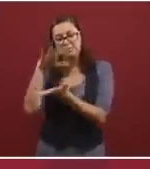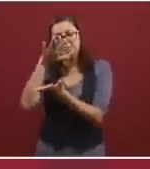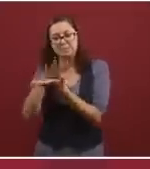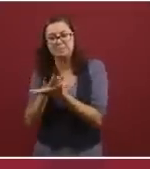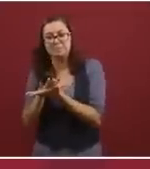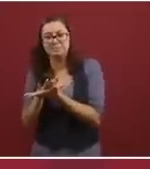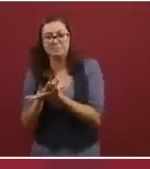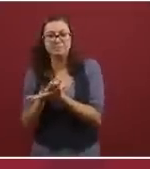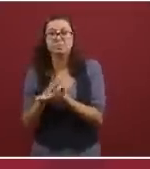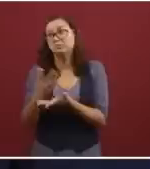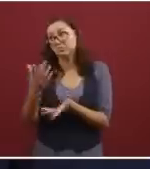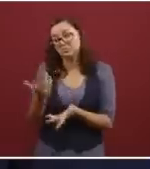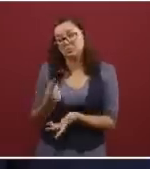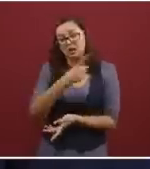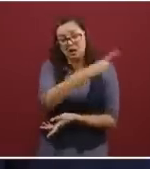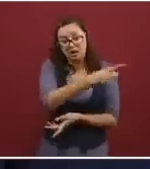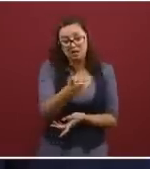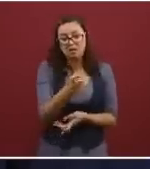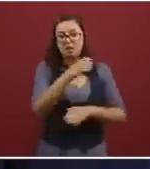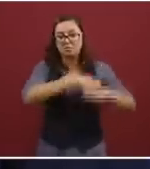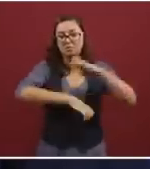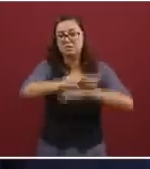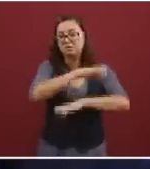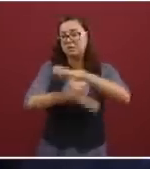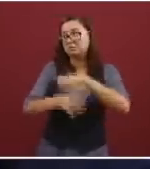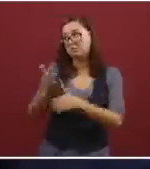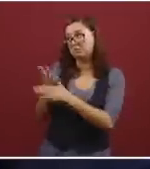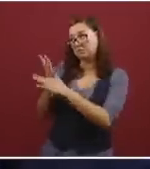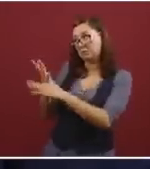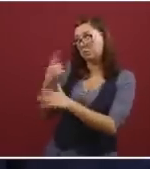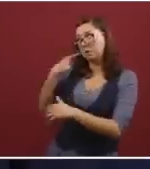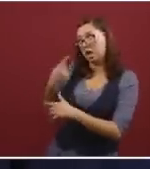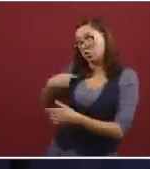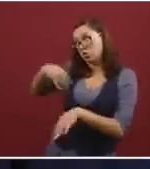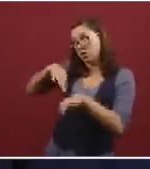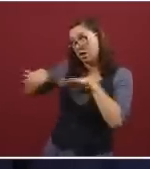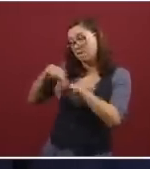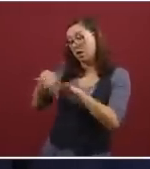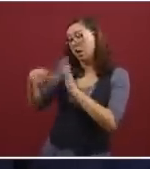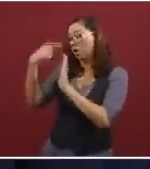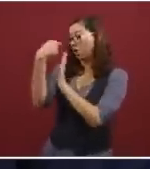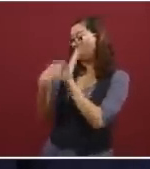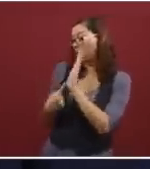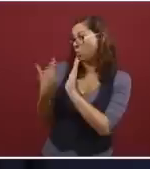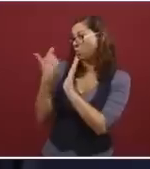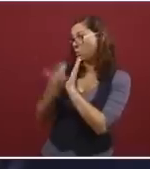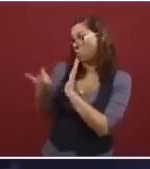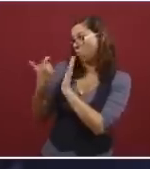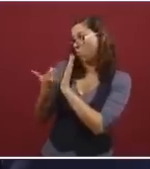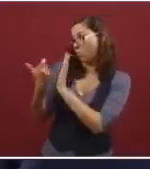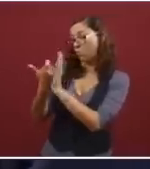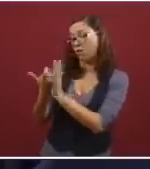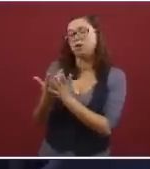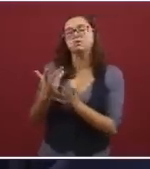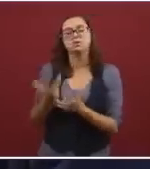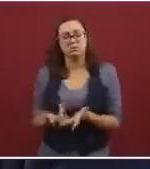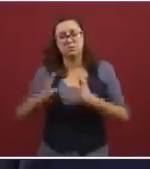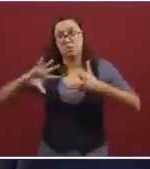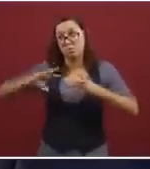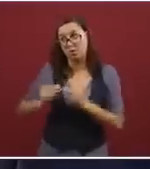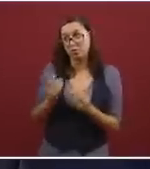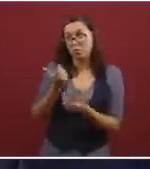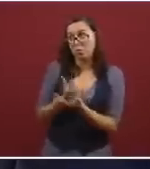te dicen esto es lo que vale las obras y hay que revisarlos. Y bueno, desde el